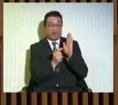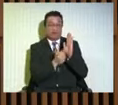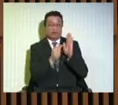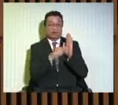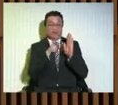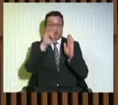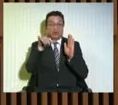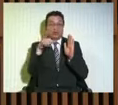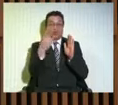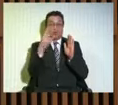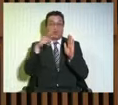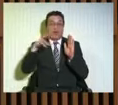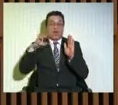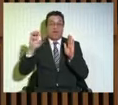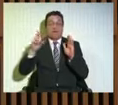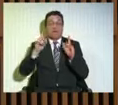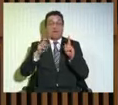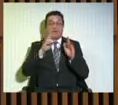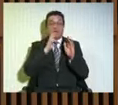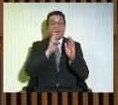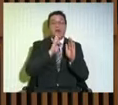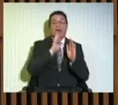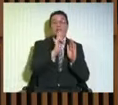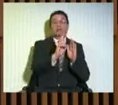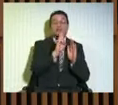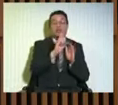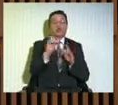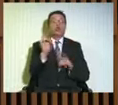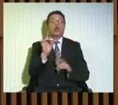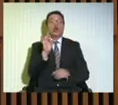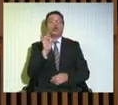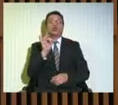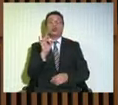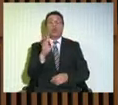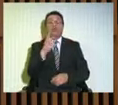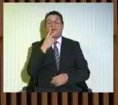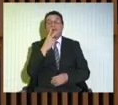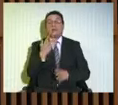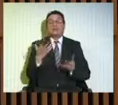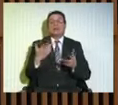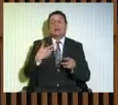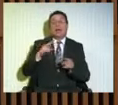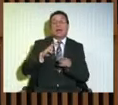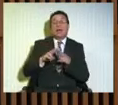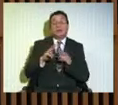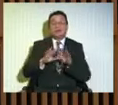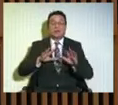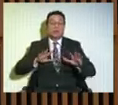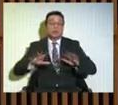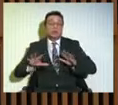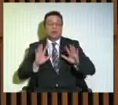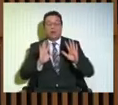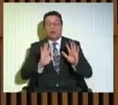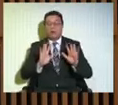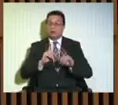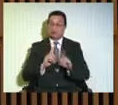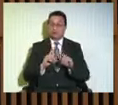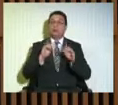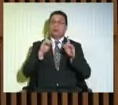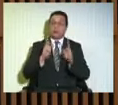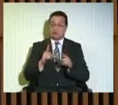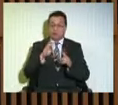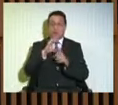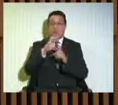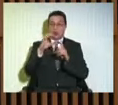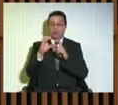JUNAEB tiene que dar respuesta y no simplemente ver lo que podemos hacer dentro de nuestras posibilidades. Hemos ido cambiando nuestra